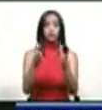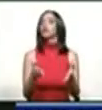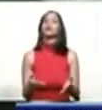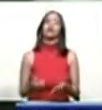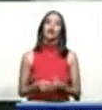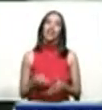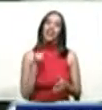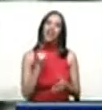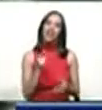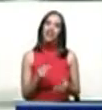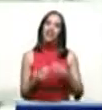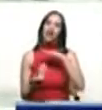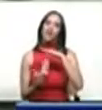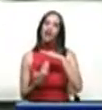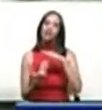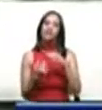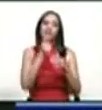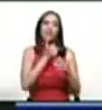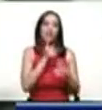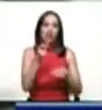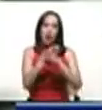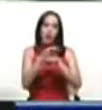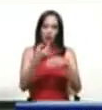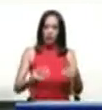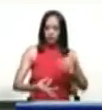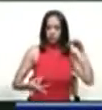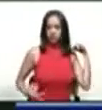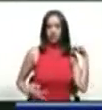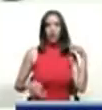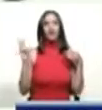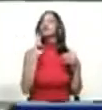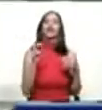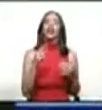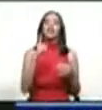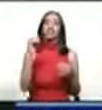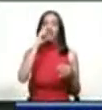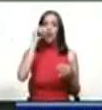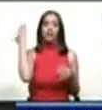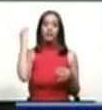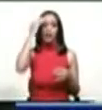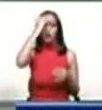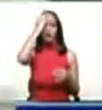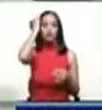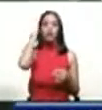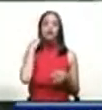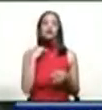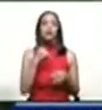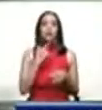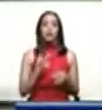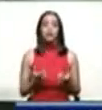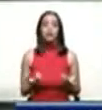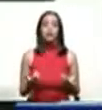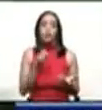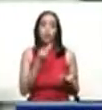de quienes gobernaron Venezuela durante casi un siglo. No, la única manera de que aquí vengan las inversiones, nos decían, es que ahí